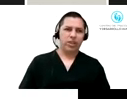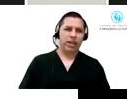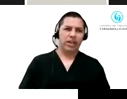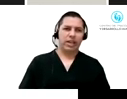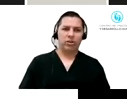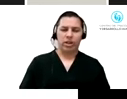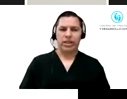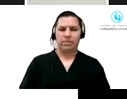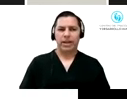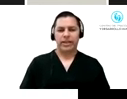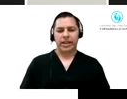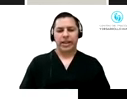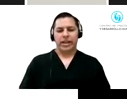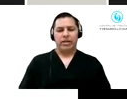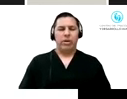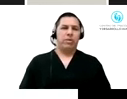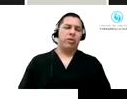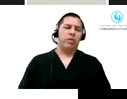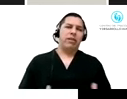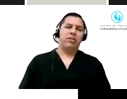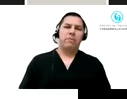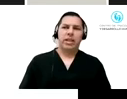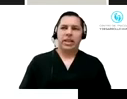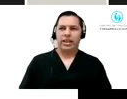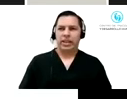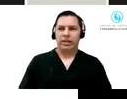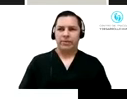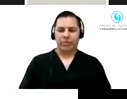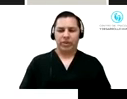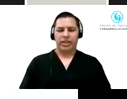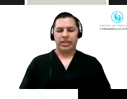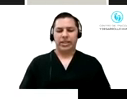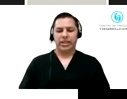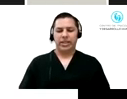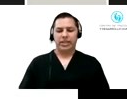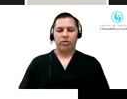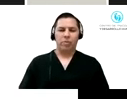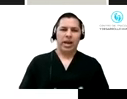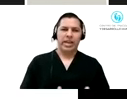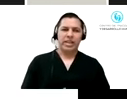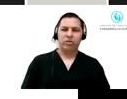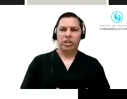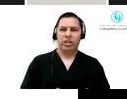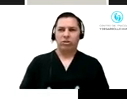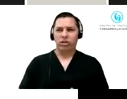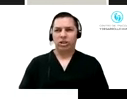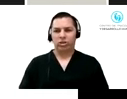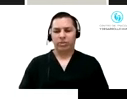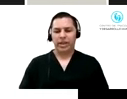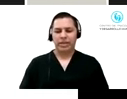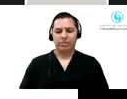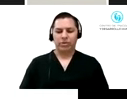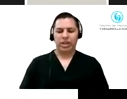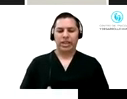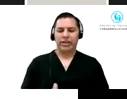nivel mundial y las teorías de paz, bueno, primero hablan de una paz negativa, es decir, un país luchando contra